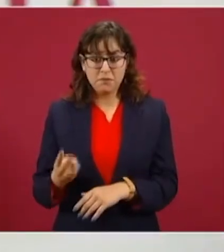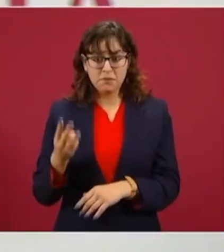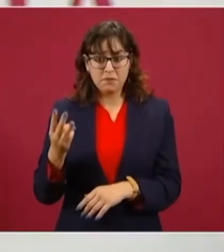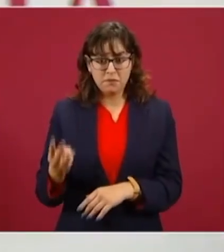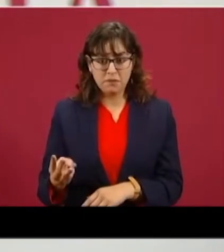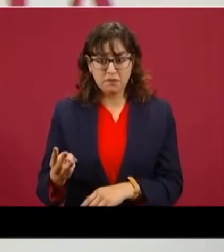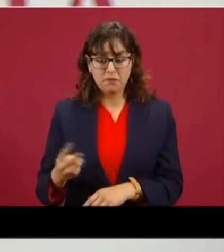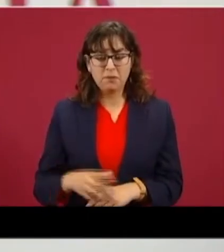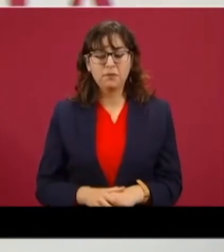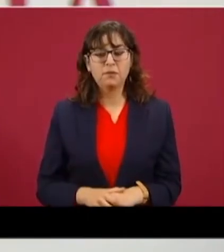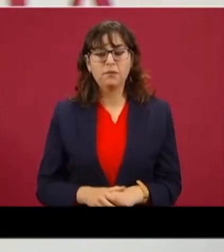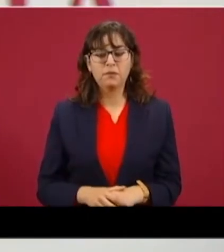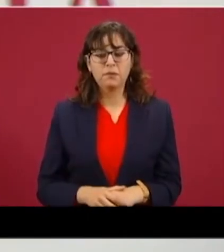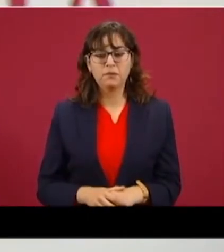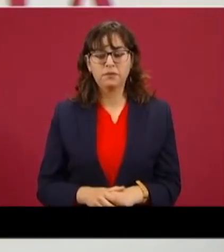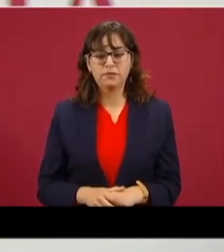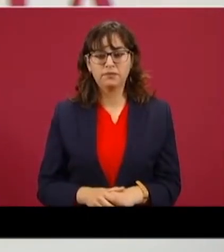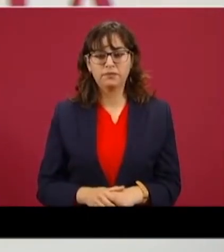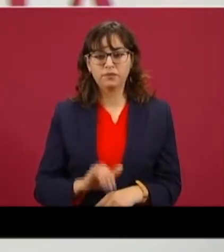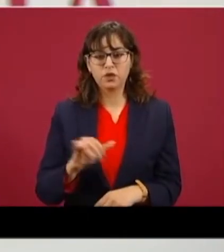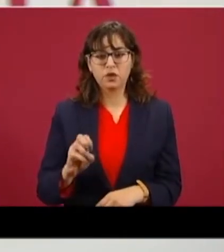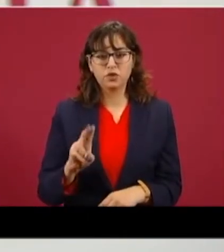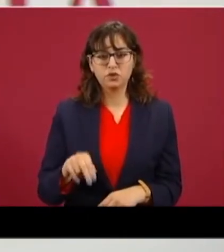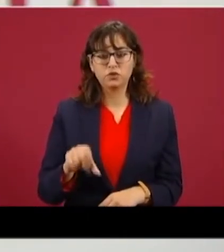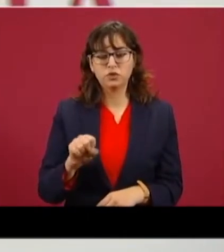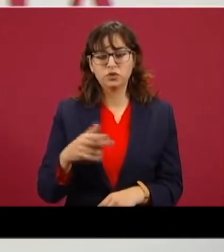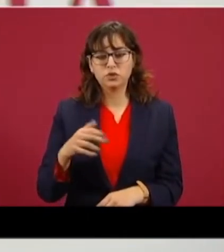Menciono Janssen, que es de Estados Unidos,